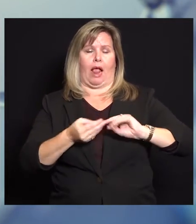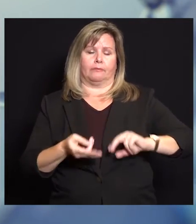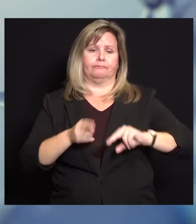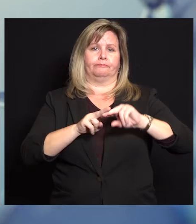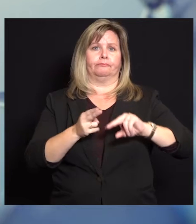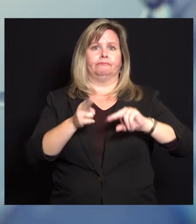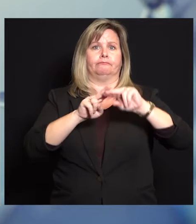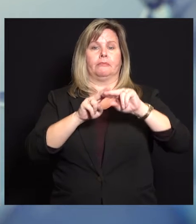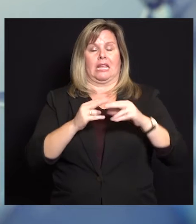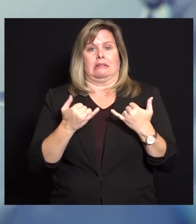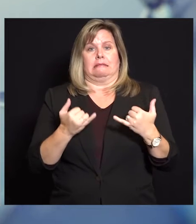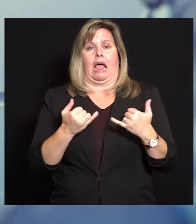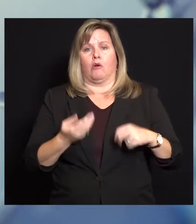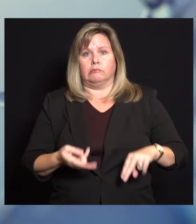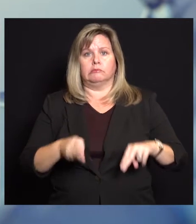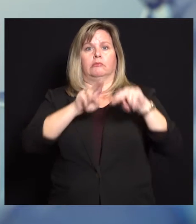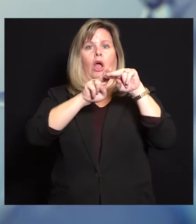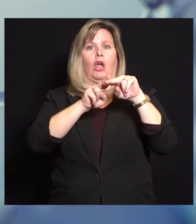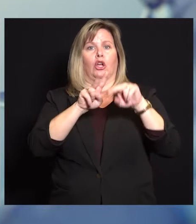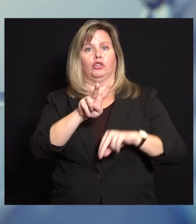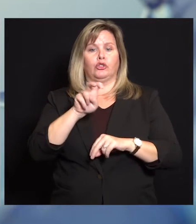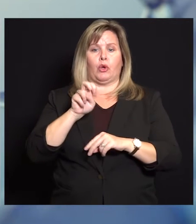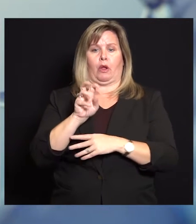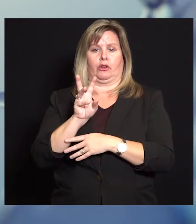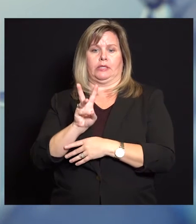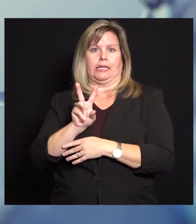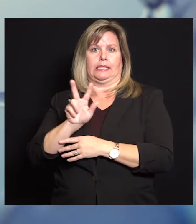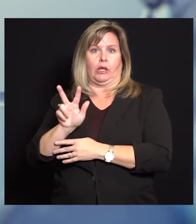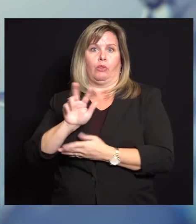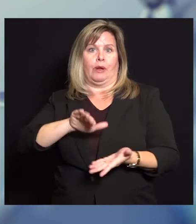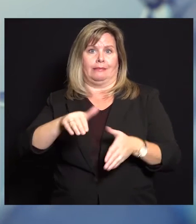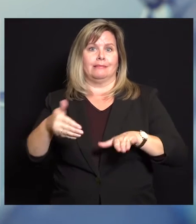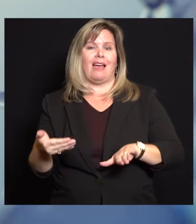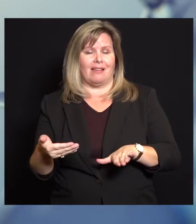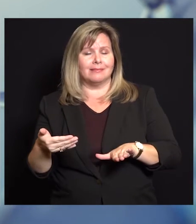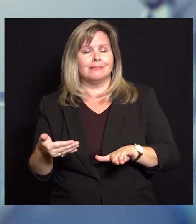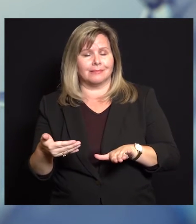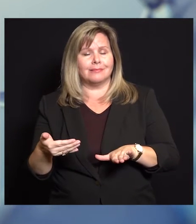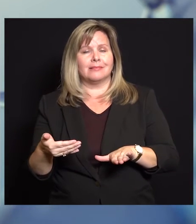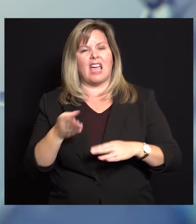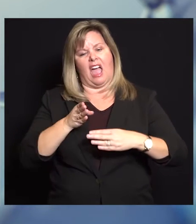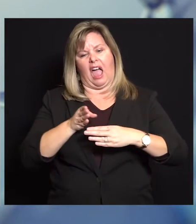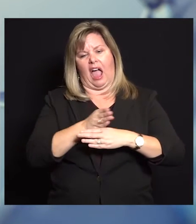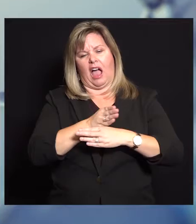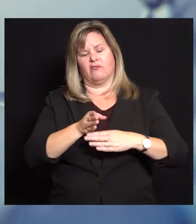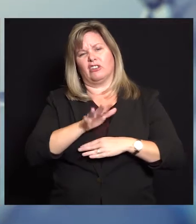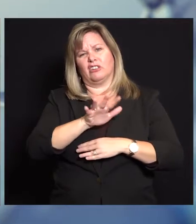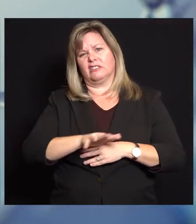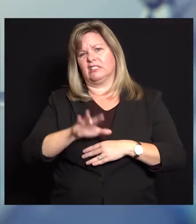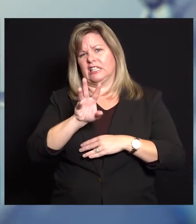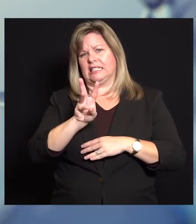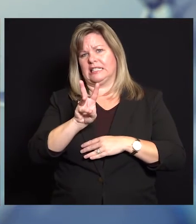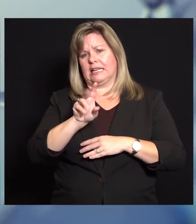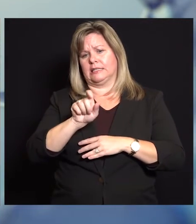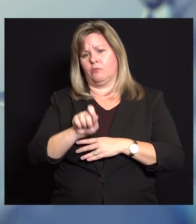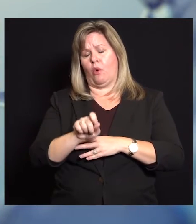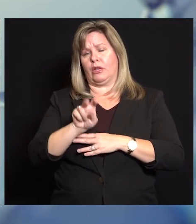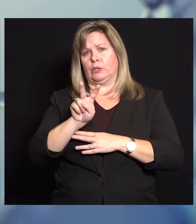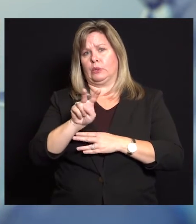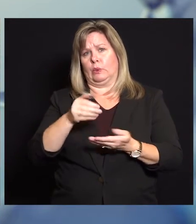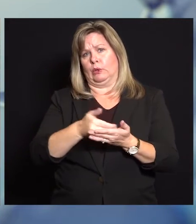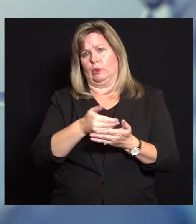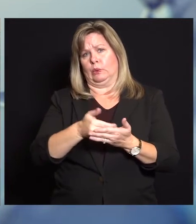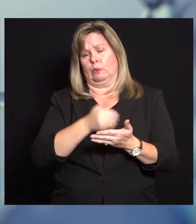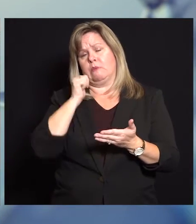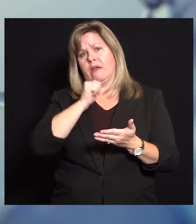preocupante de todo nuestra tasa de mortalidad sigue aumentando ahora estamos en 263 muertes aquí en el condado